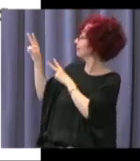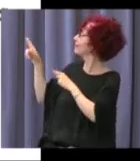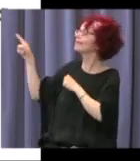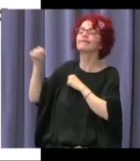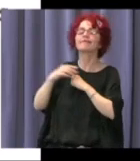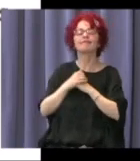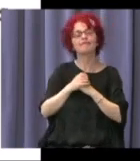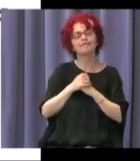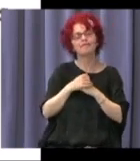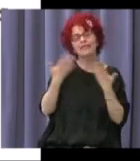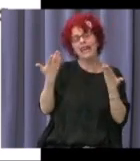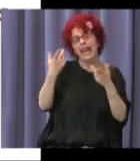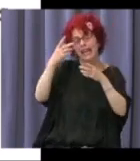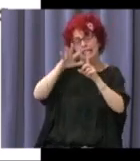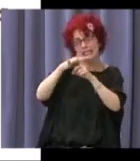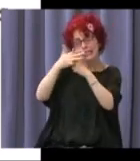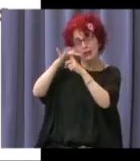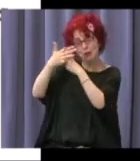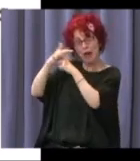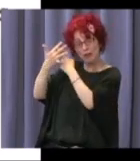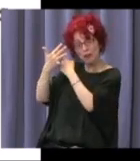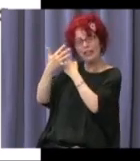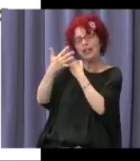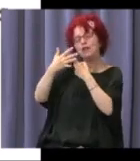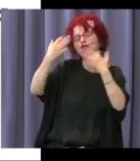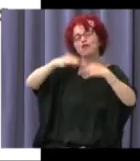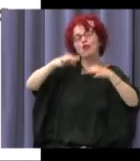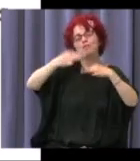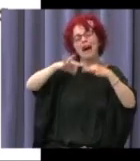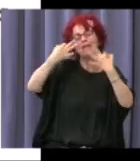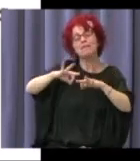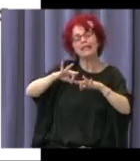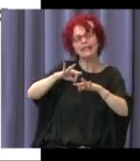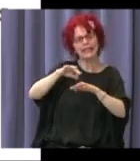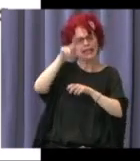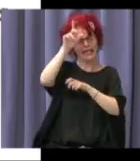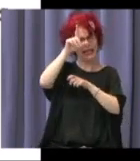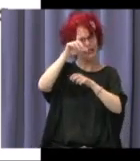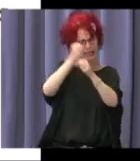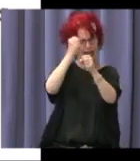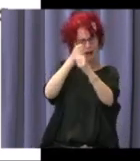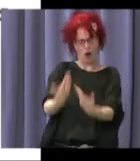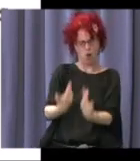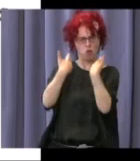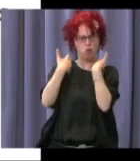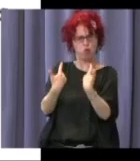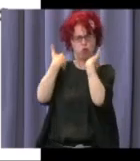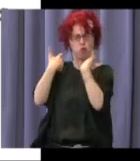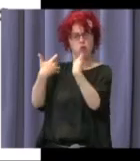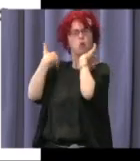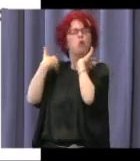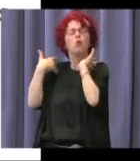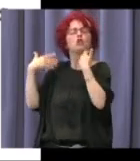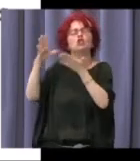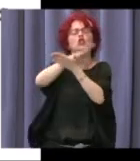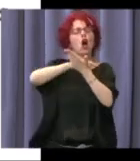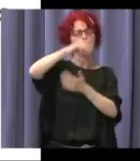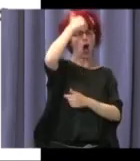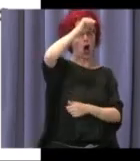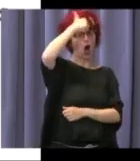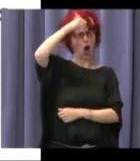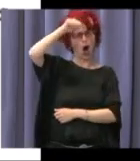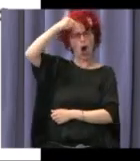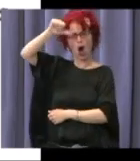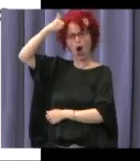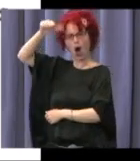estilo. En muchos casos los cargos han sido tradicionalmente ocupados por hombres y por tanto solo se ha empleado la forma masculina incluso